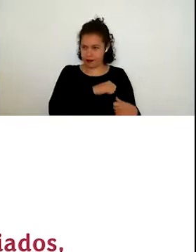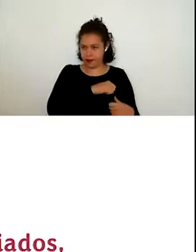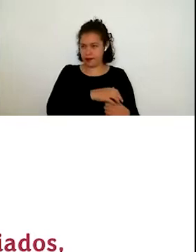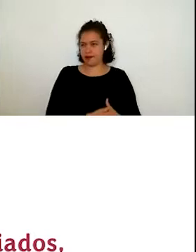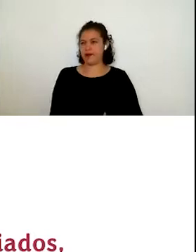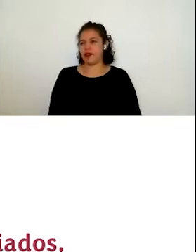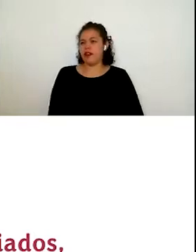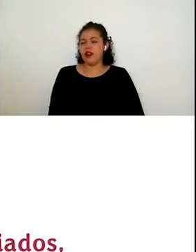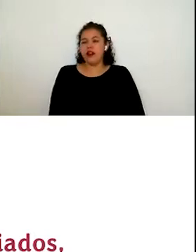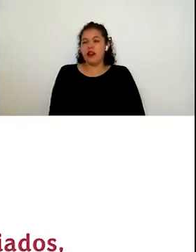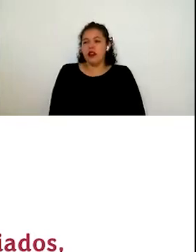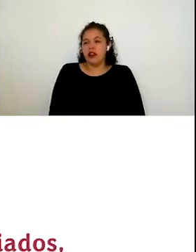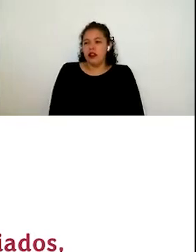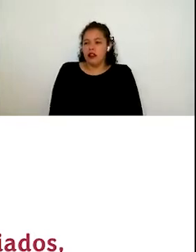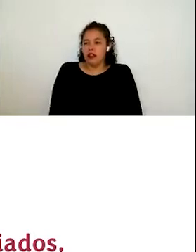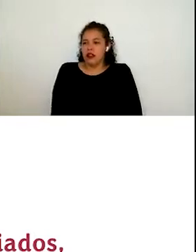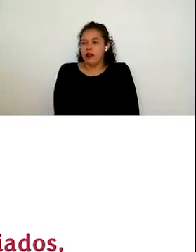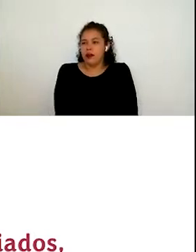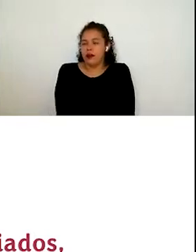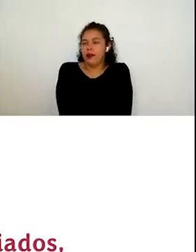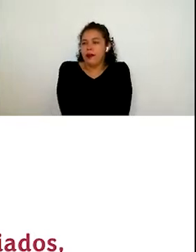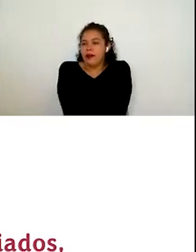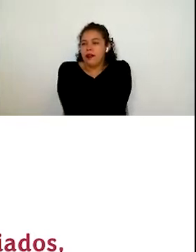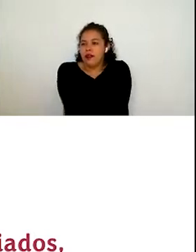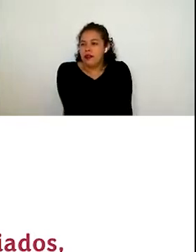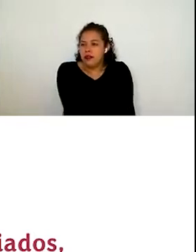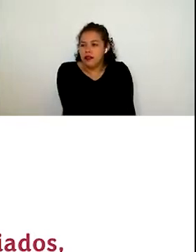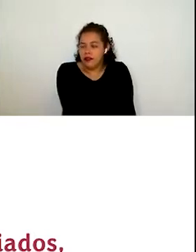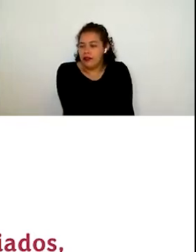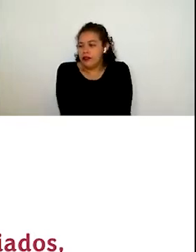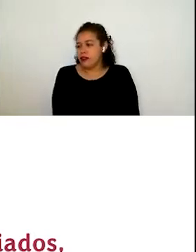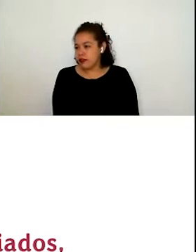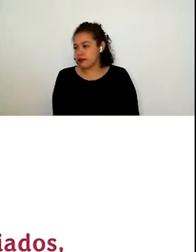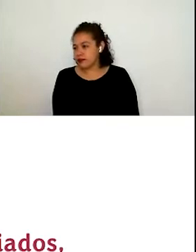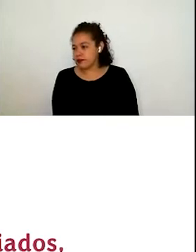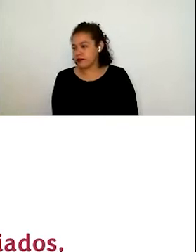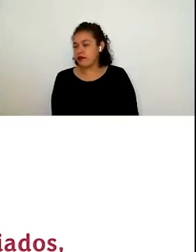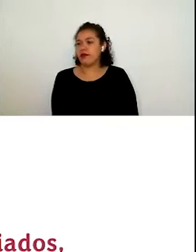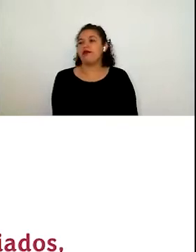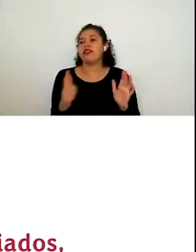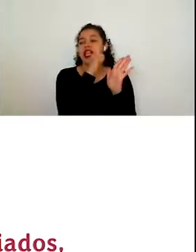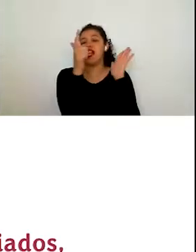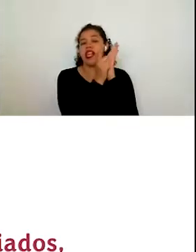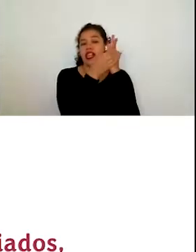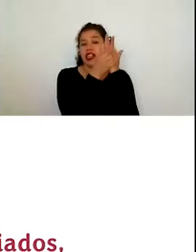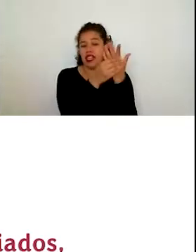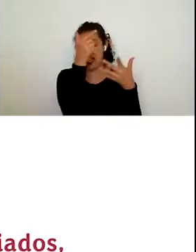No están en sí establecidas en la ley como un checklist, pero